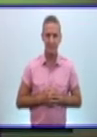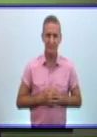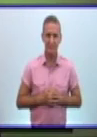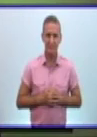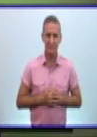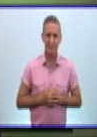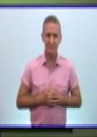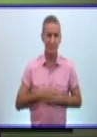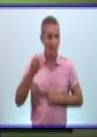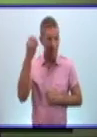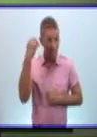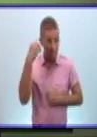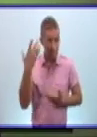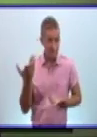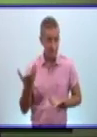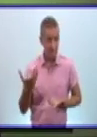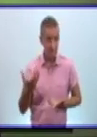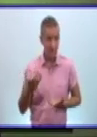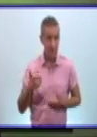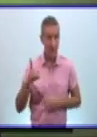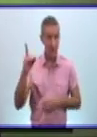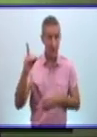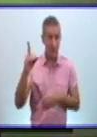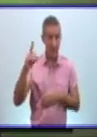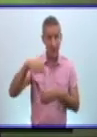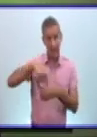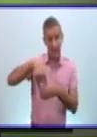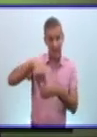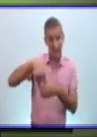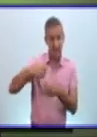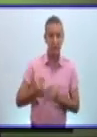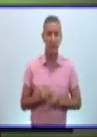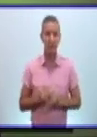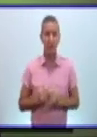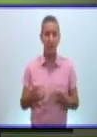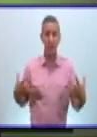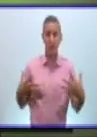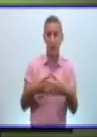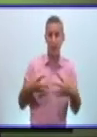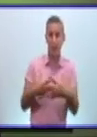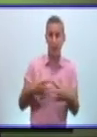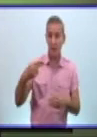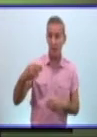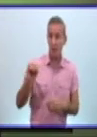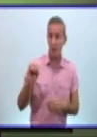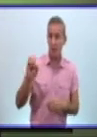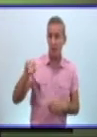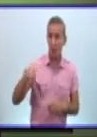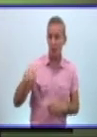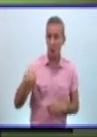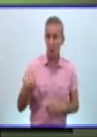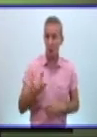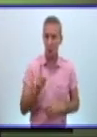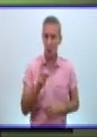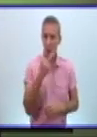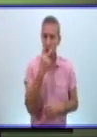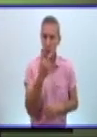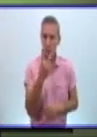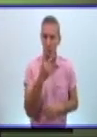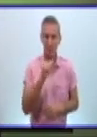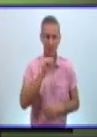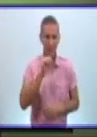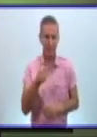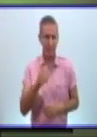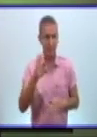Ya sabemos entonces que las disoluciones son mezclas homogéneas en las que no se observan a simple vista sus componentes.